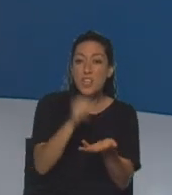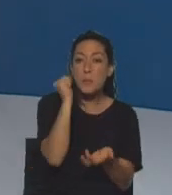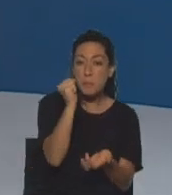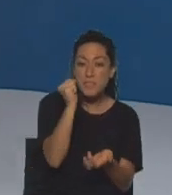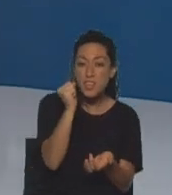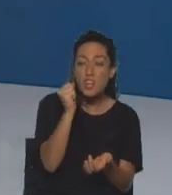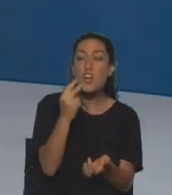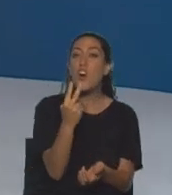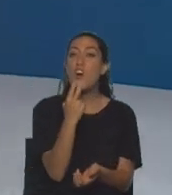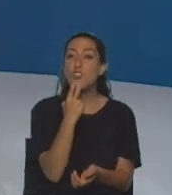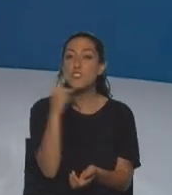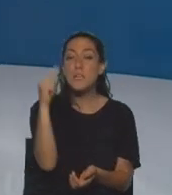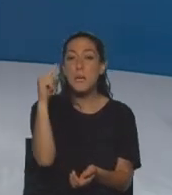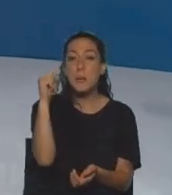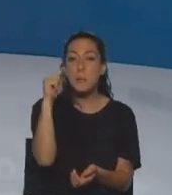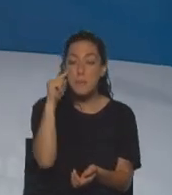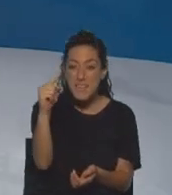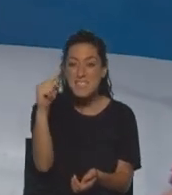y unos